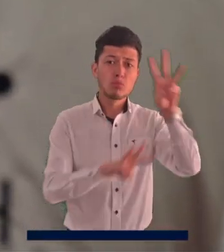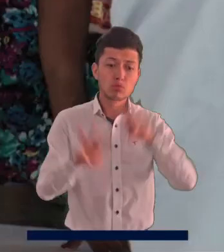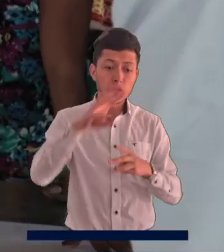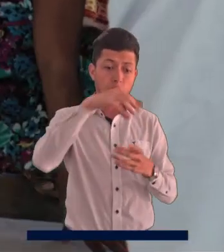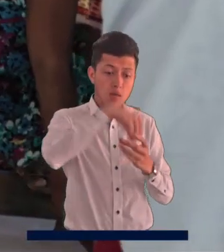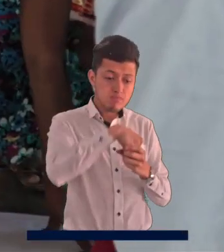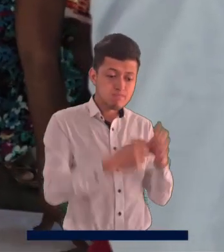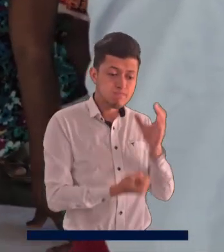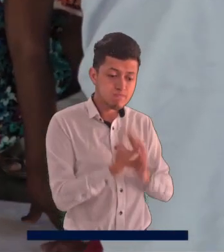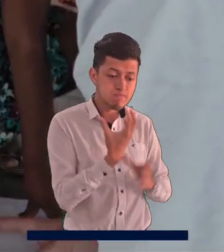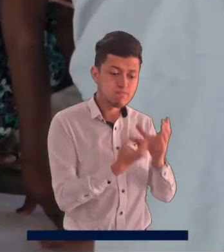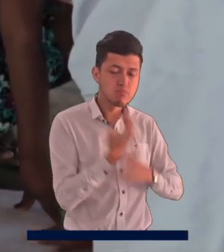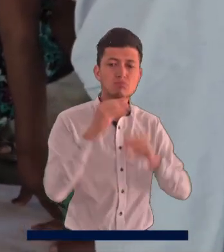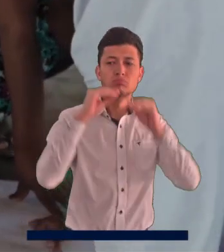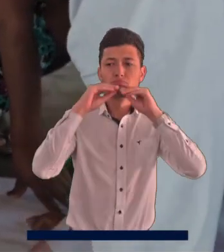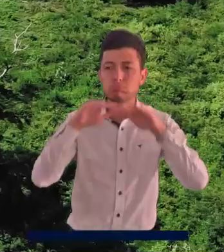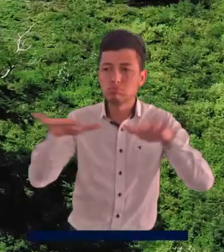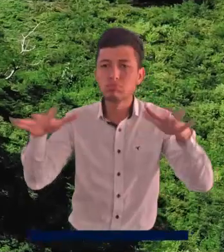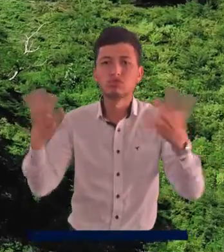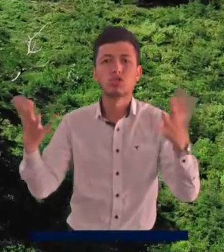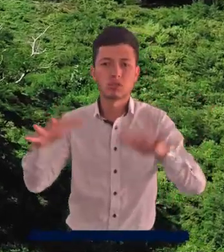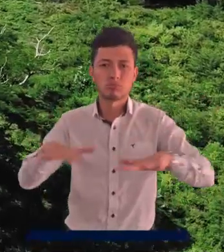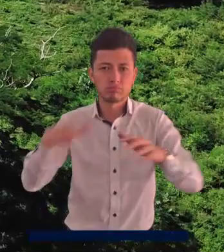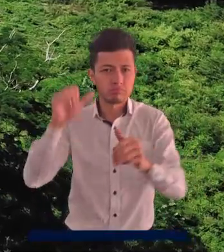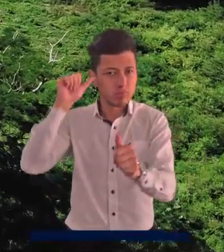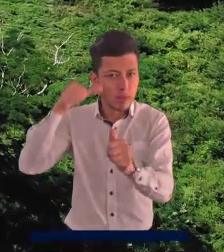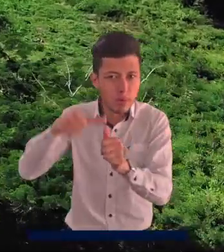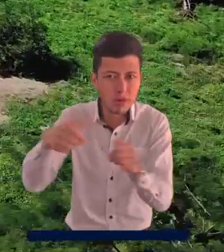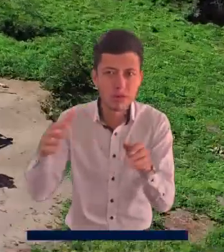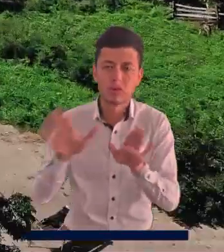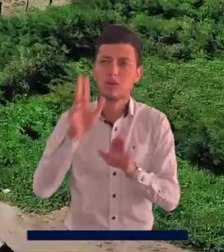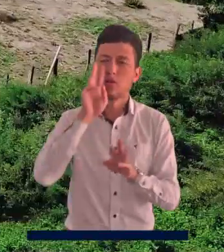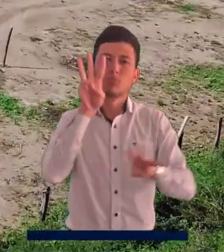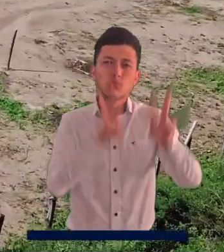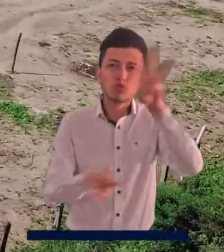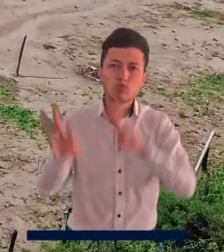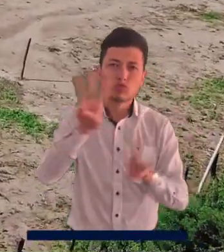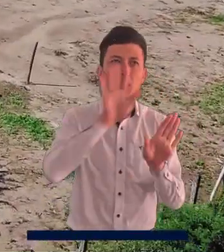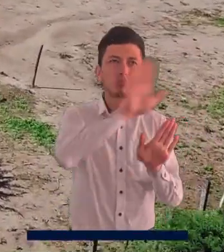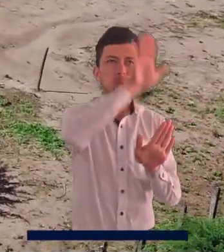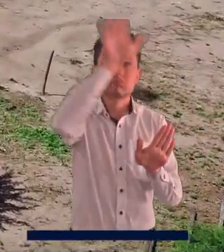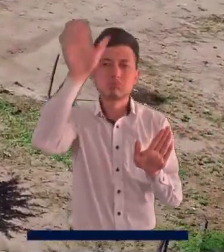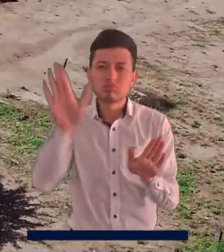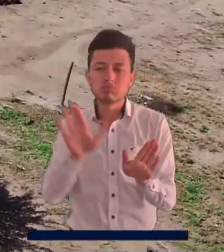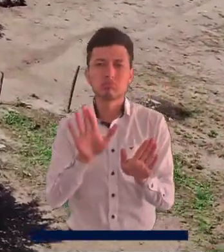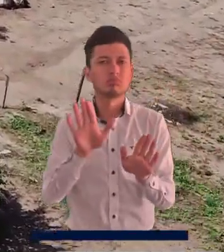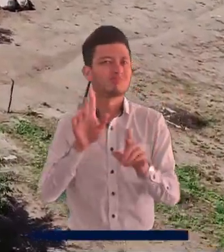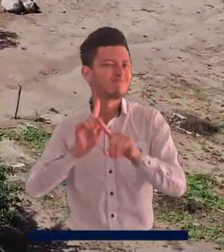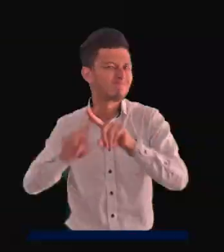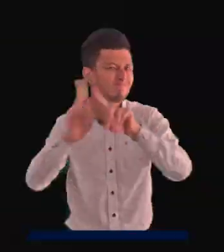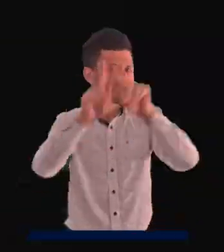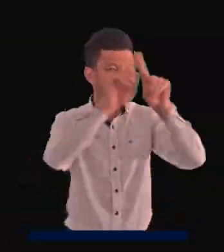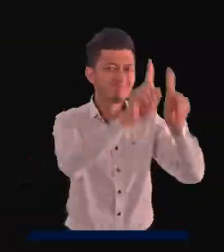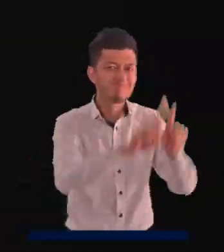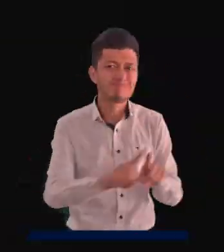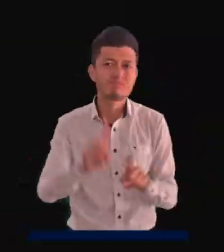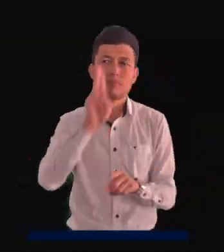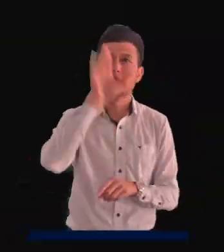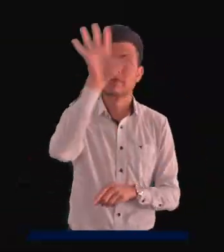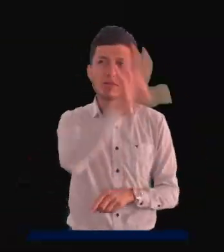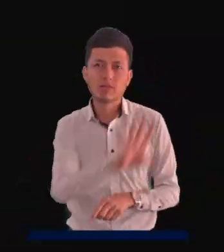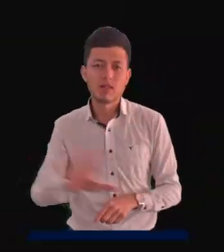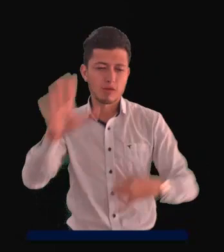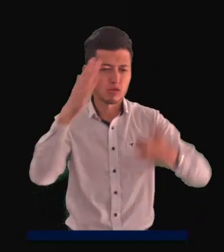en el museo y las lleve a lugares de memoria, museos regionales, distintas instancias